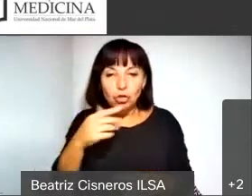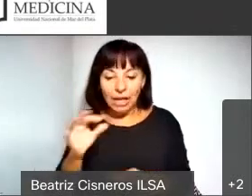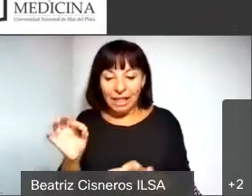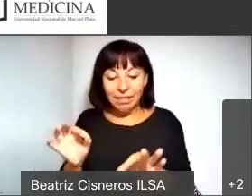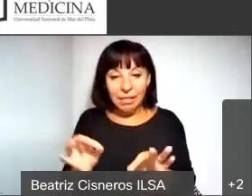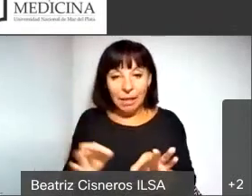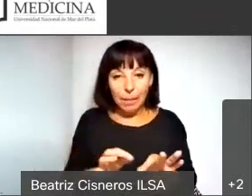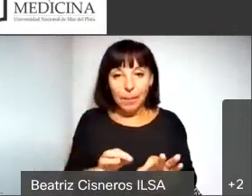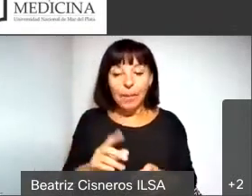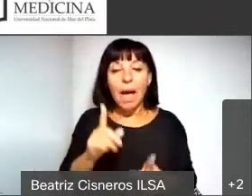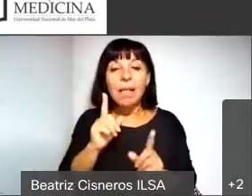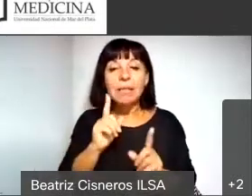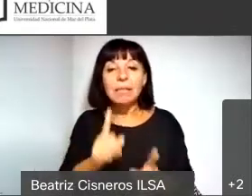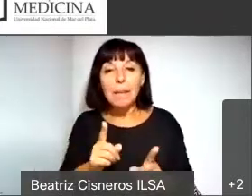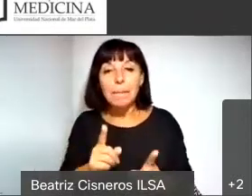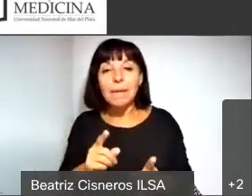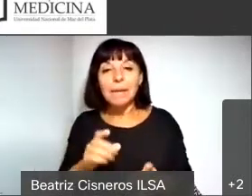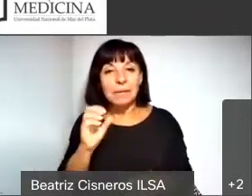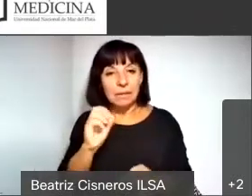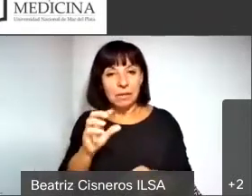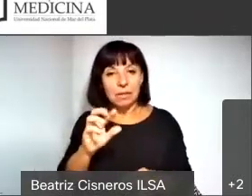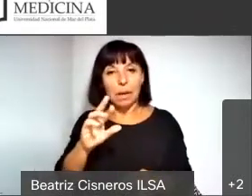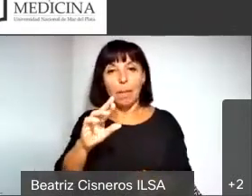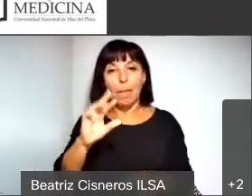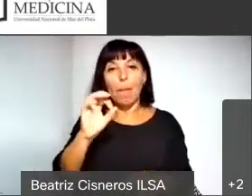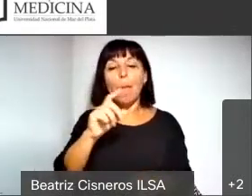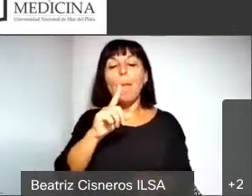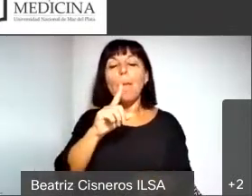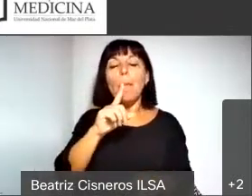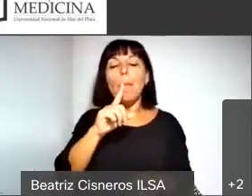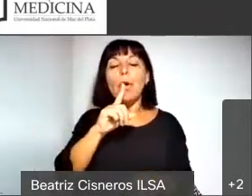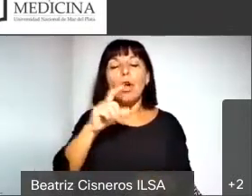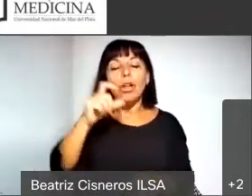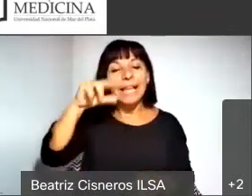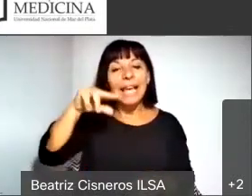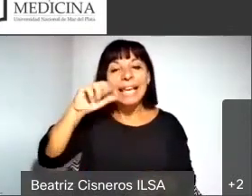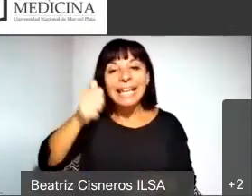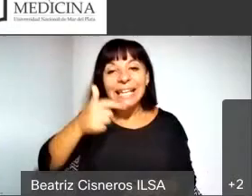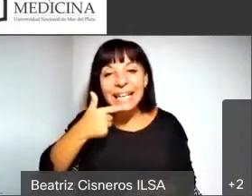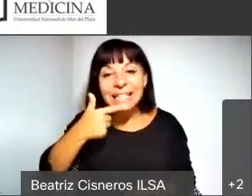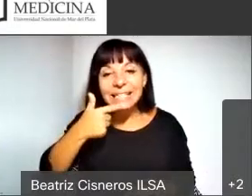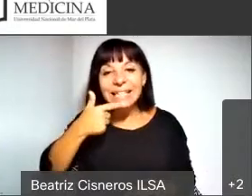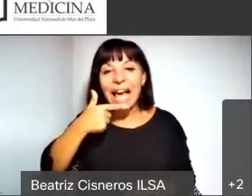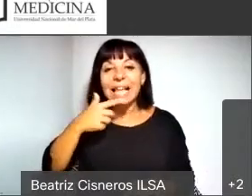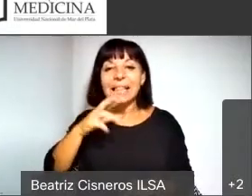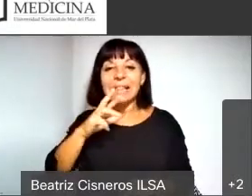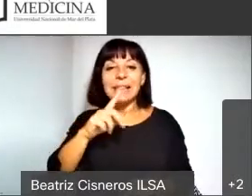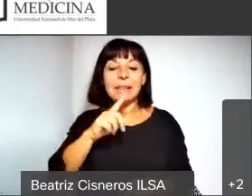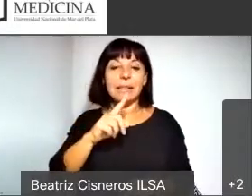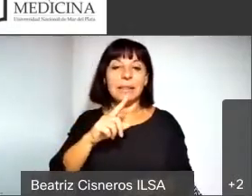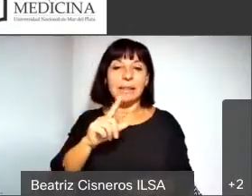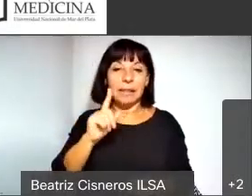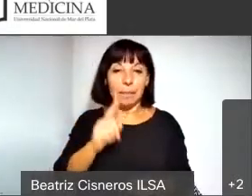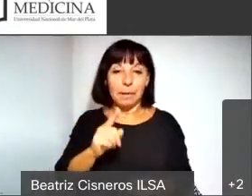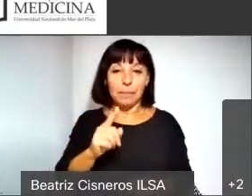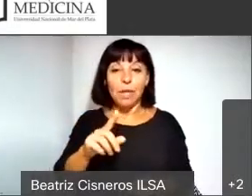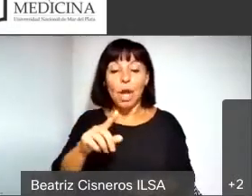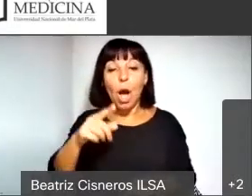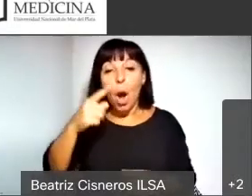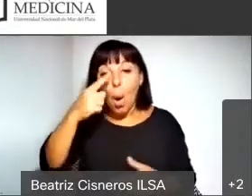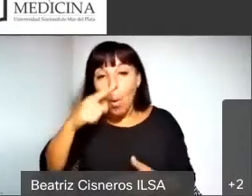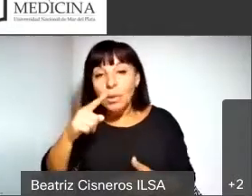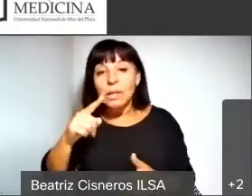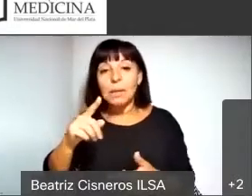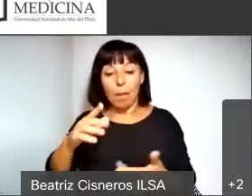También se llaman proteínas transportadoras, carriers o proteínas transportadoras. Y por último existe un tipo de transporte